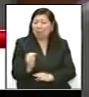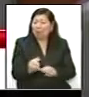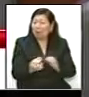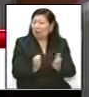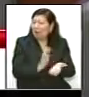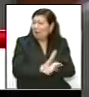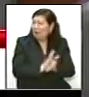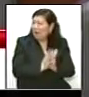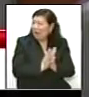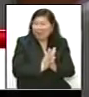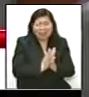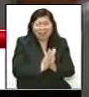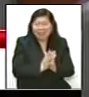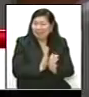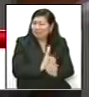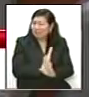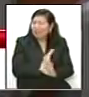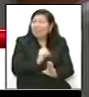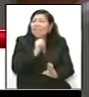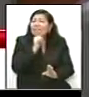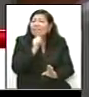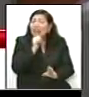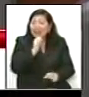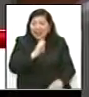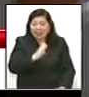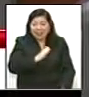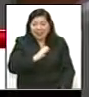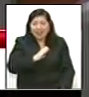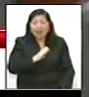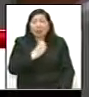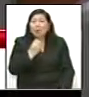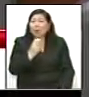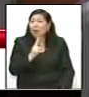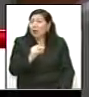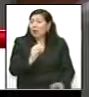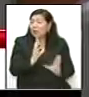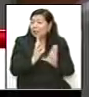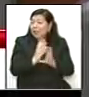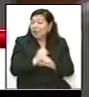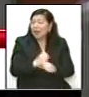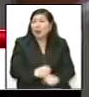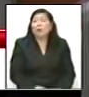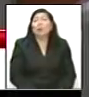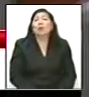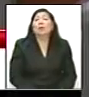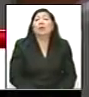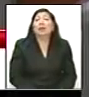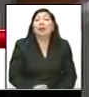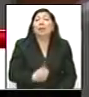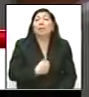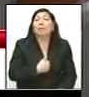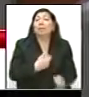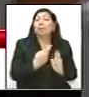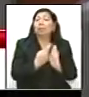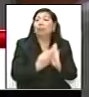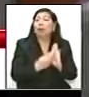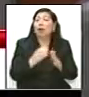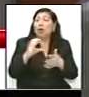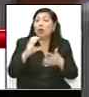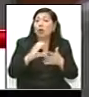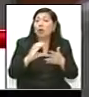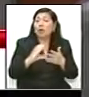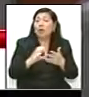fundamento, es más, carece de ética, porque no se ajusta al mismo reglamento ni al código de